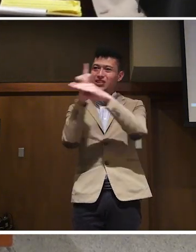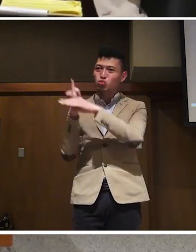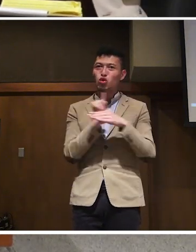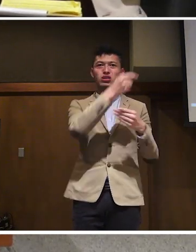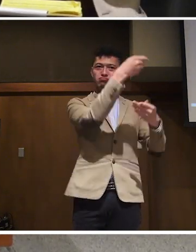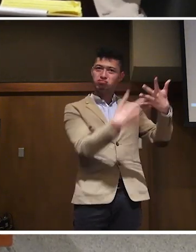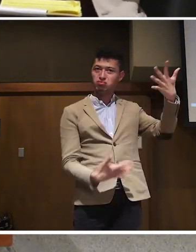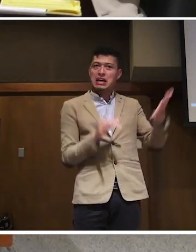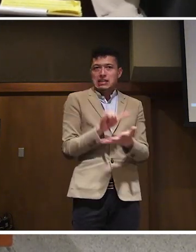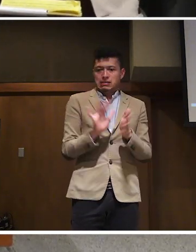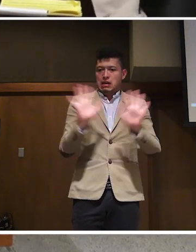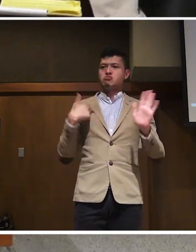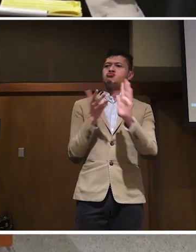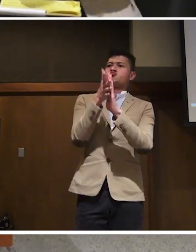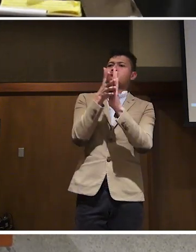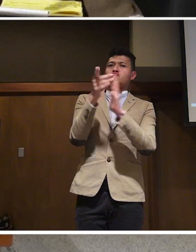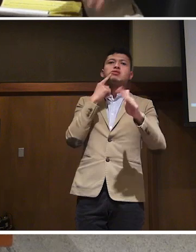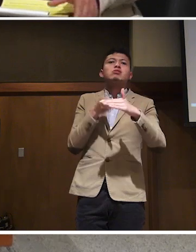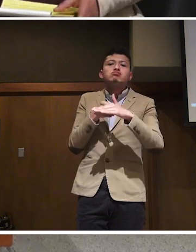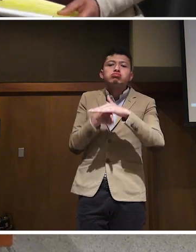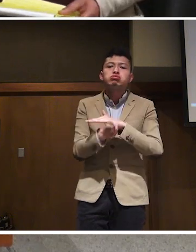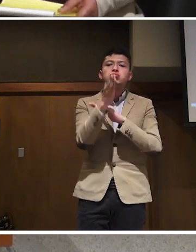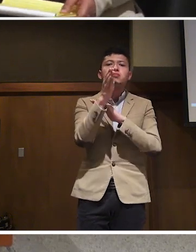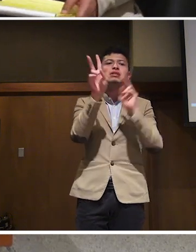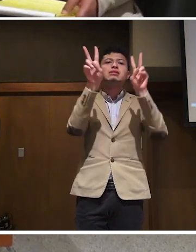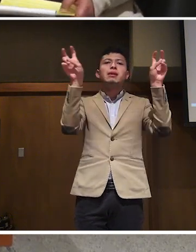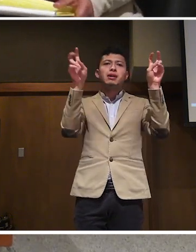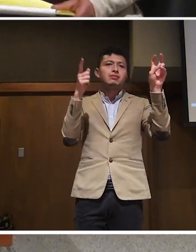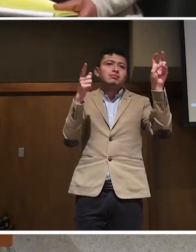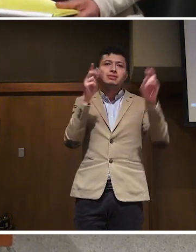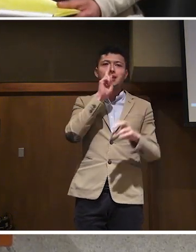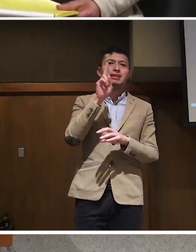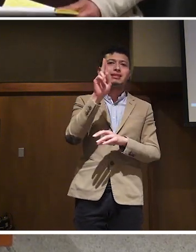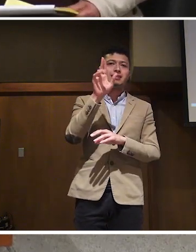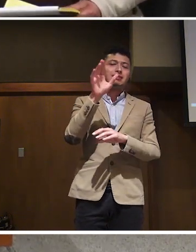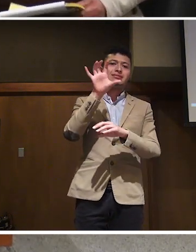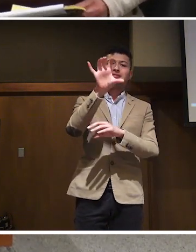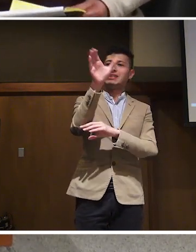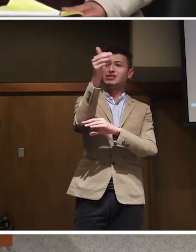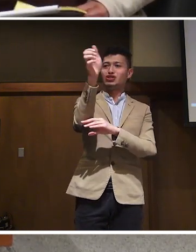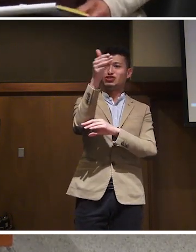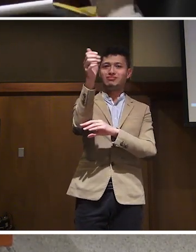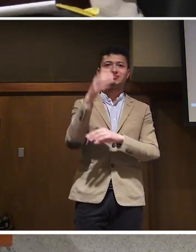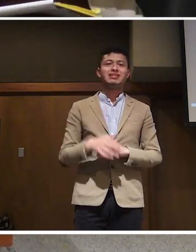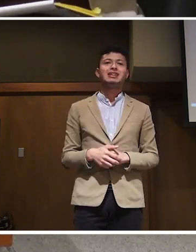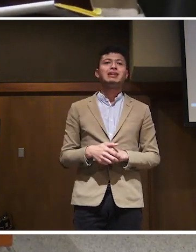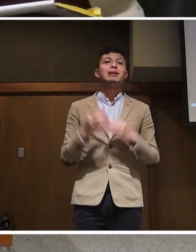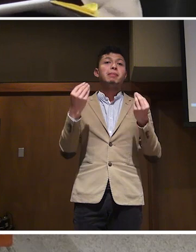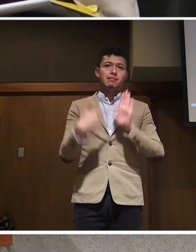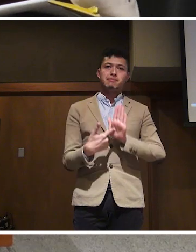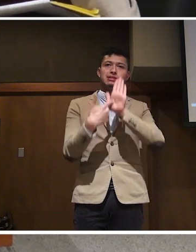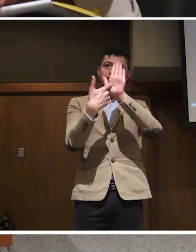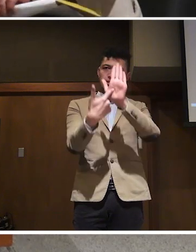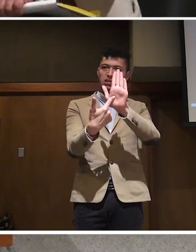Eso es simplemente para introducir la idea de nación. Básicamente, para presentar de qué estamos